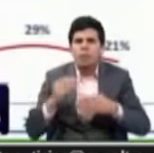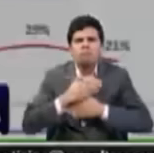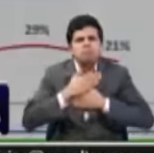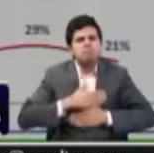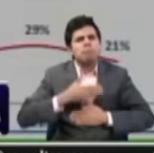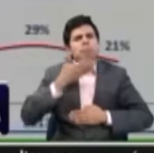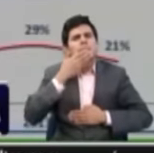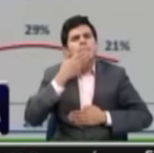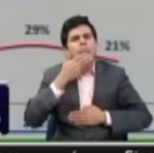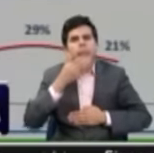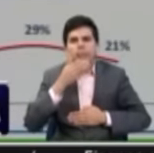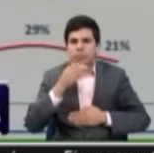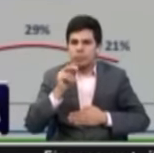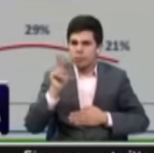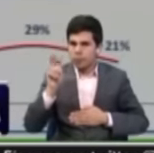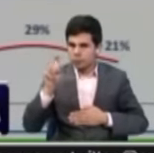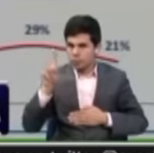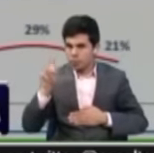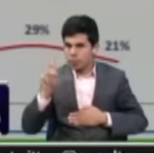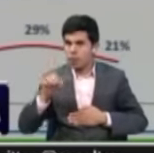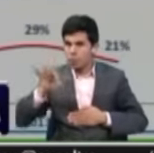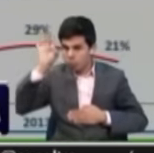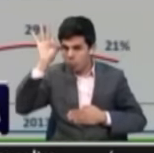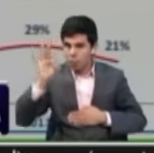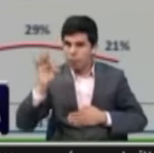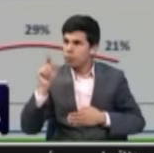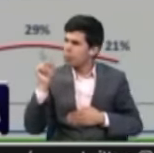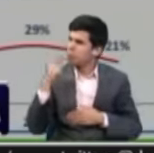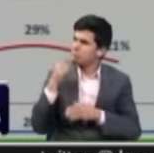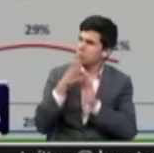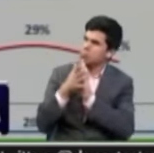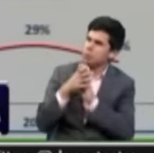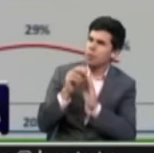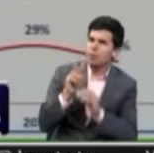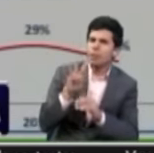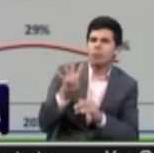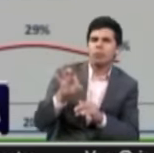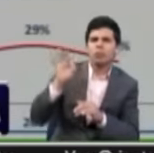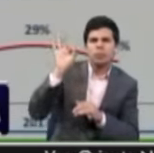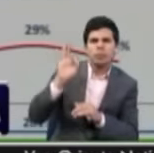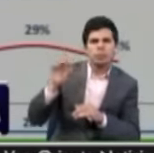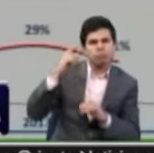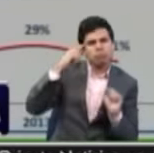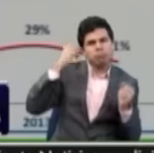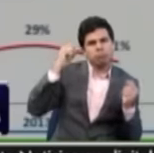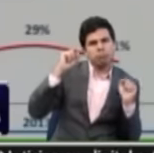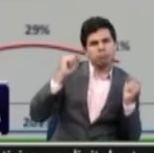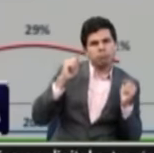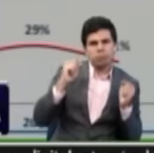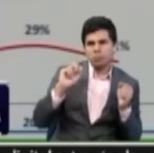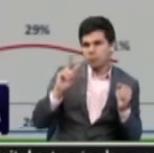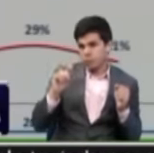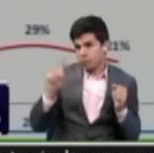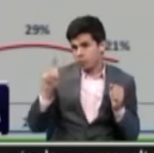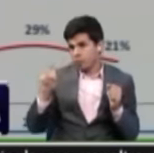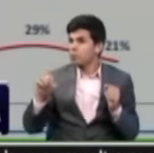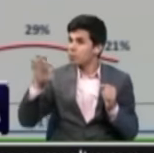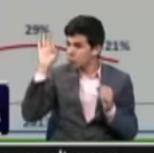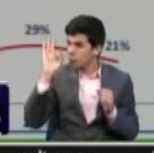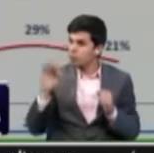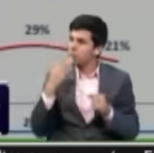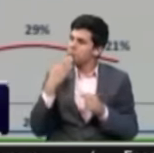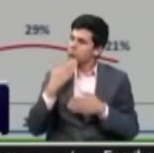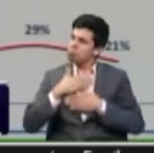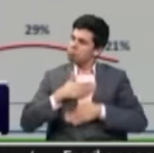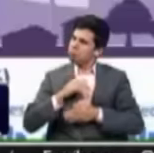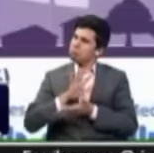seguros, 76%. Allí dice 24% inseguros, quiere decir que el 76% se sienten